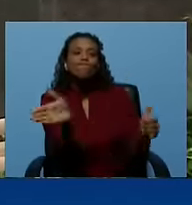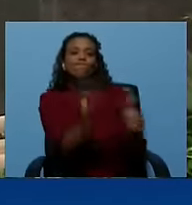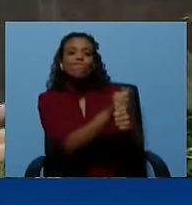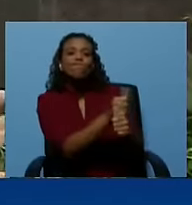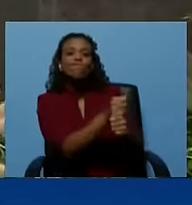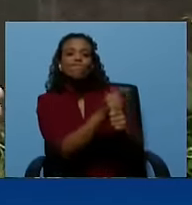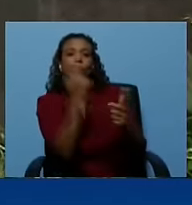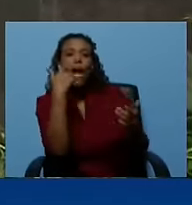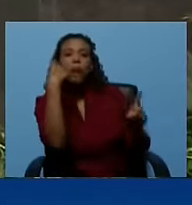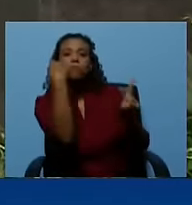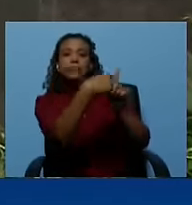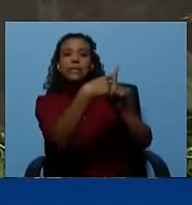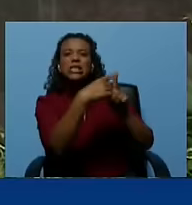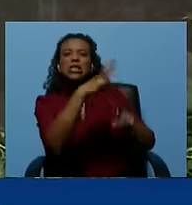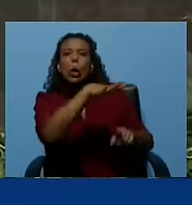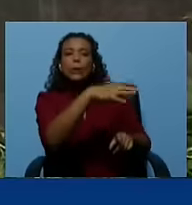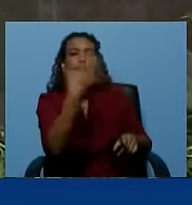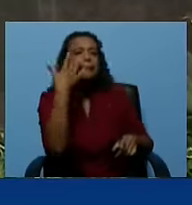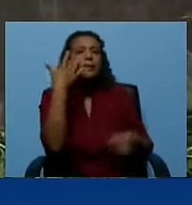mapeados.